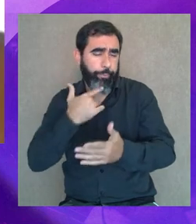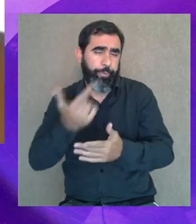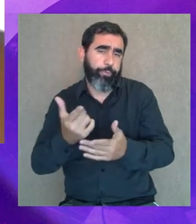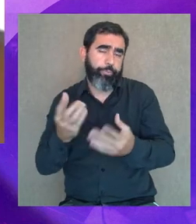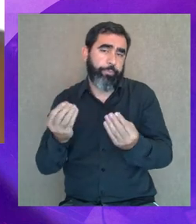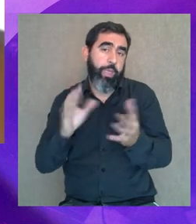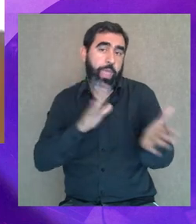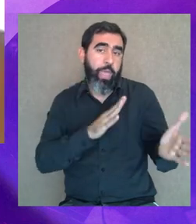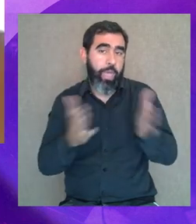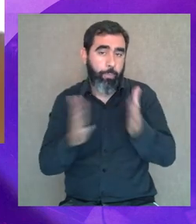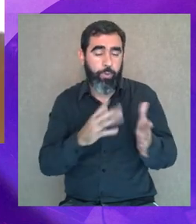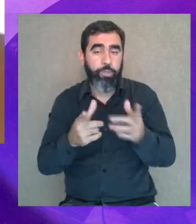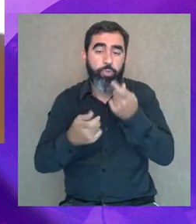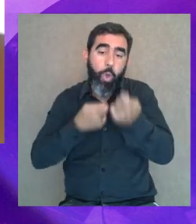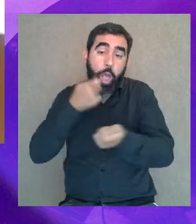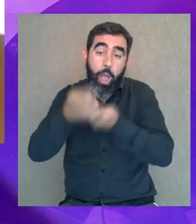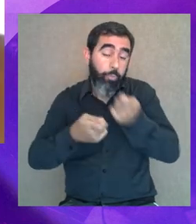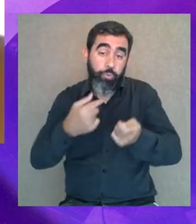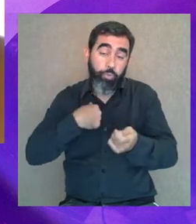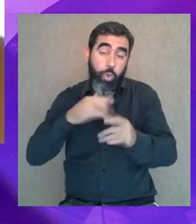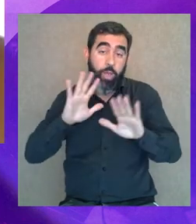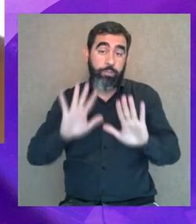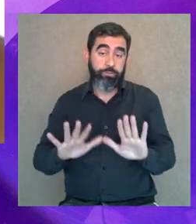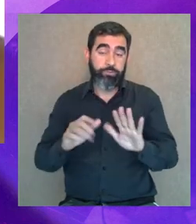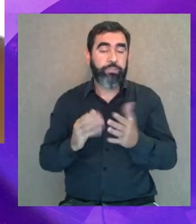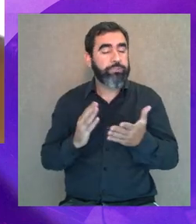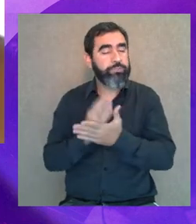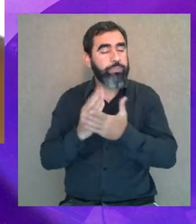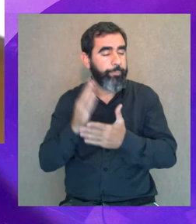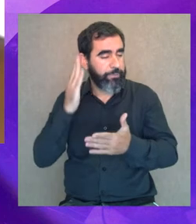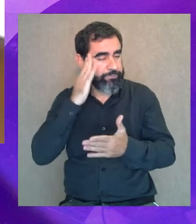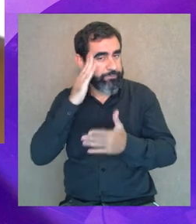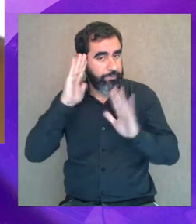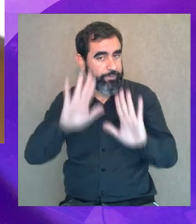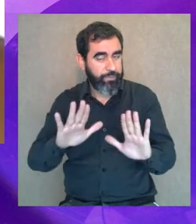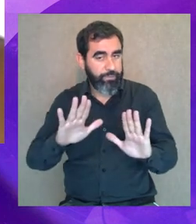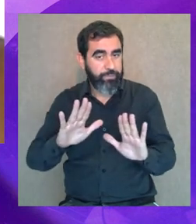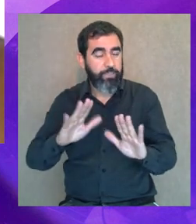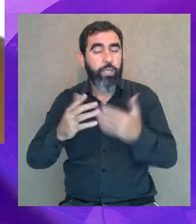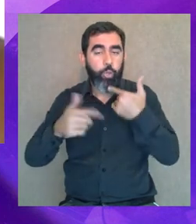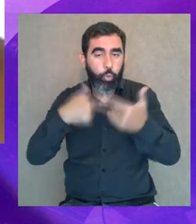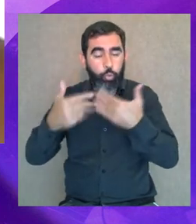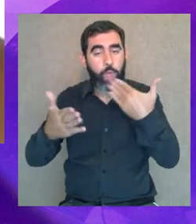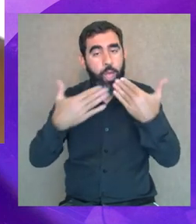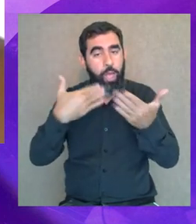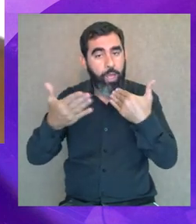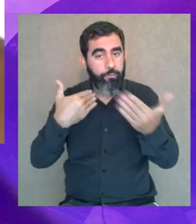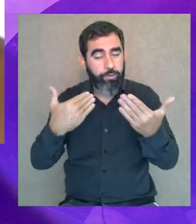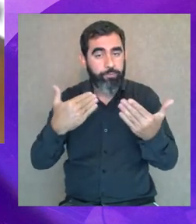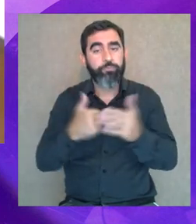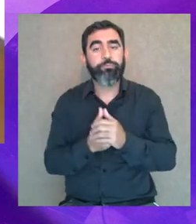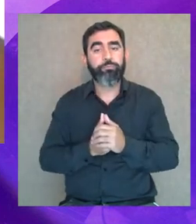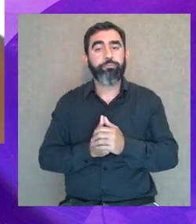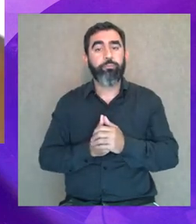así que bueno eso lo que tengo que aportar desde desde mi lado y siempre consciente de que de que se siga hablando